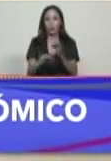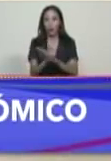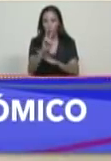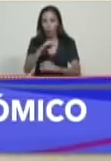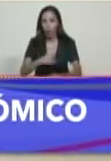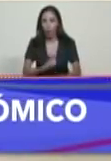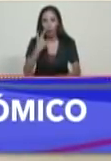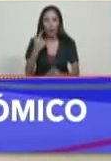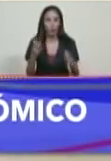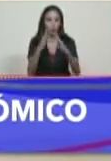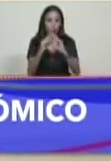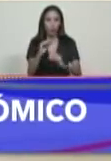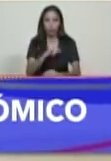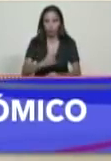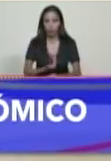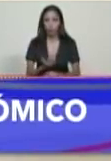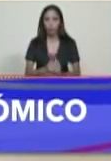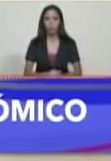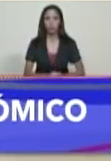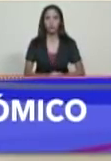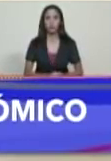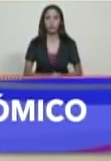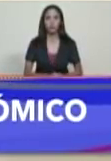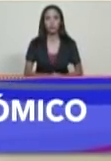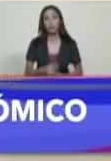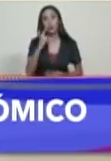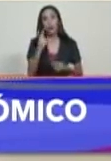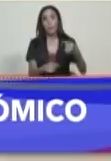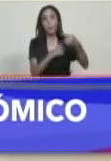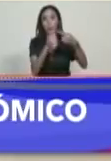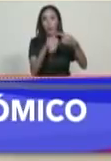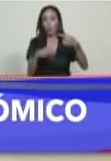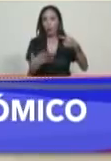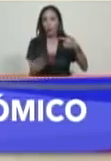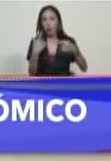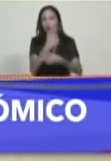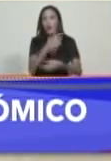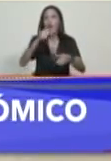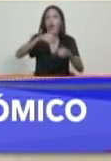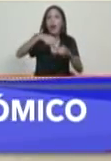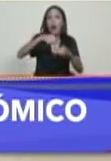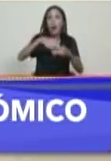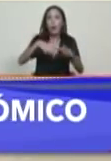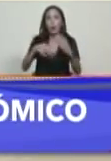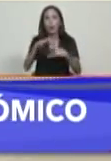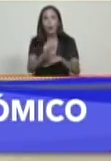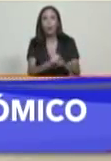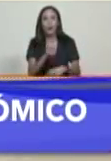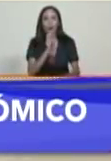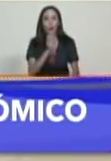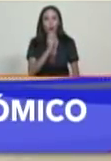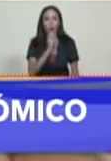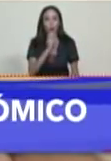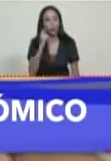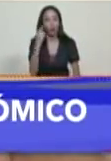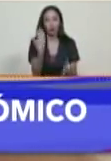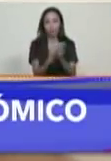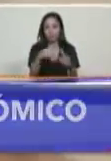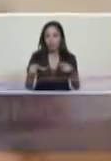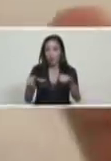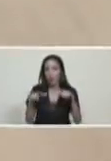las dos son muy favorables. Uno es el ahorro en oro, los certificados de